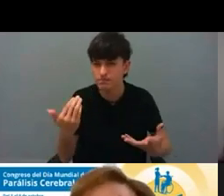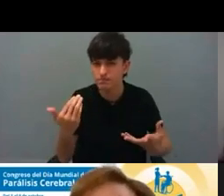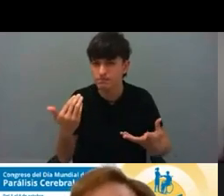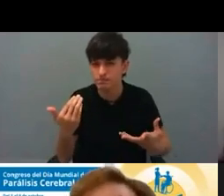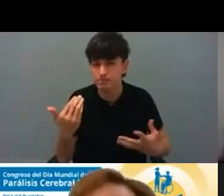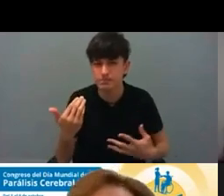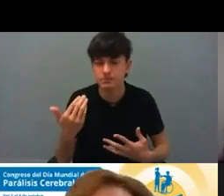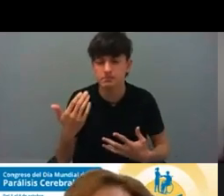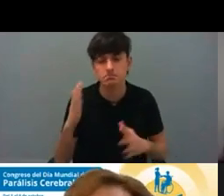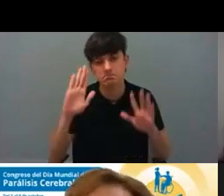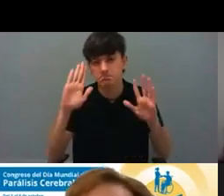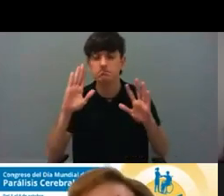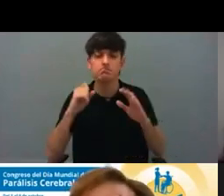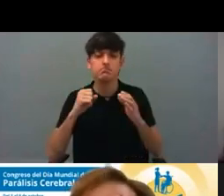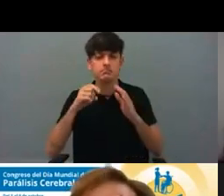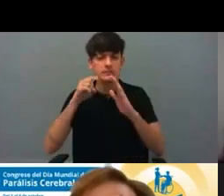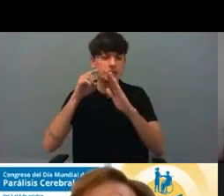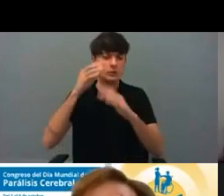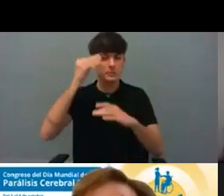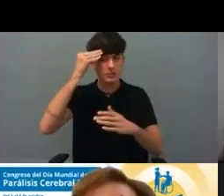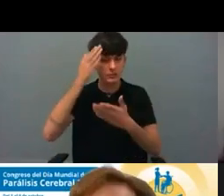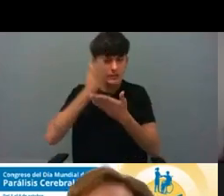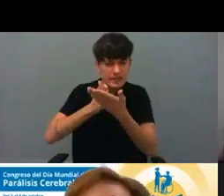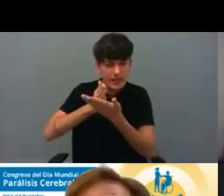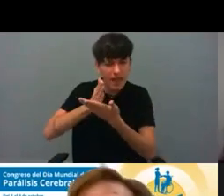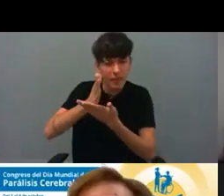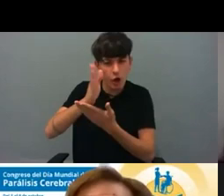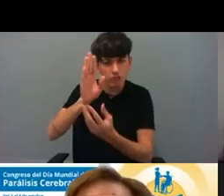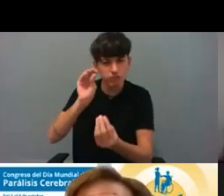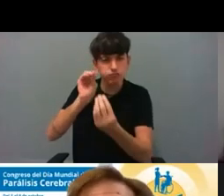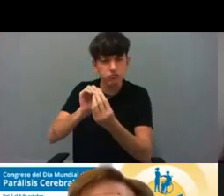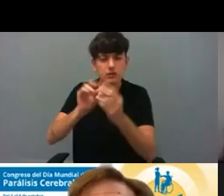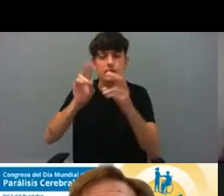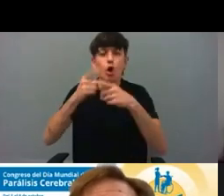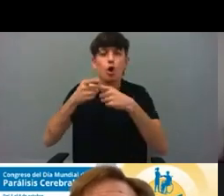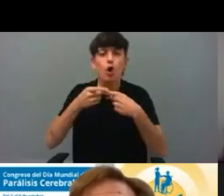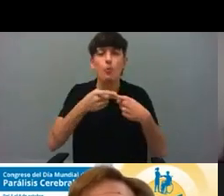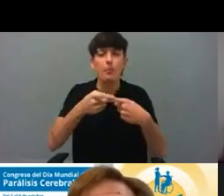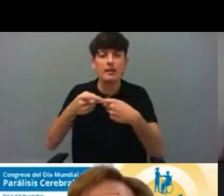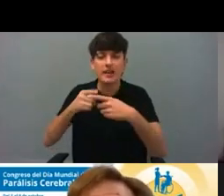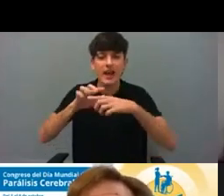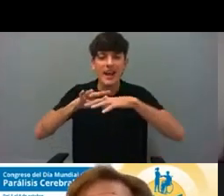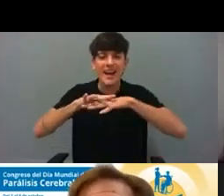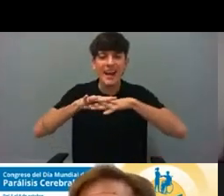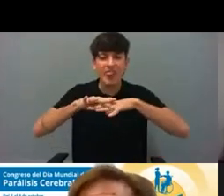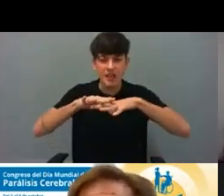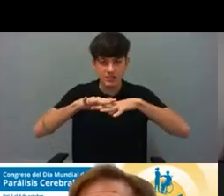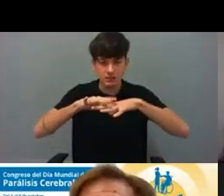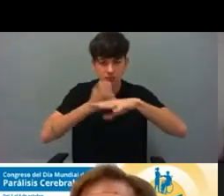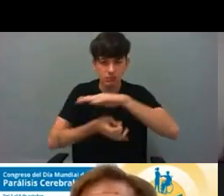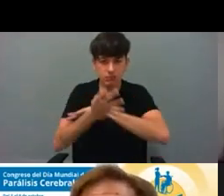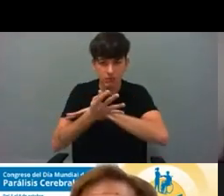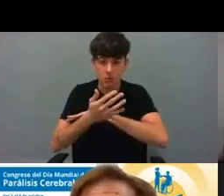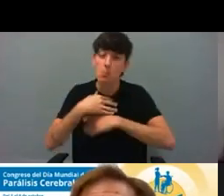ahondando en ese, creo que va en esa dirección, en la de compartir, en la de establecer unas redes que en algunos casos pueden ser